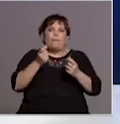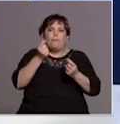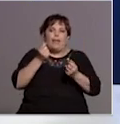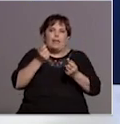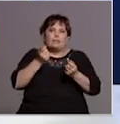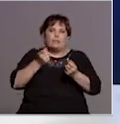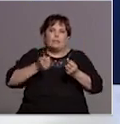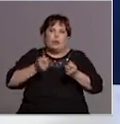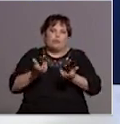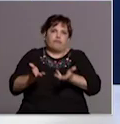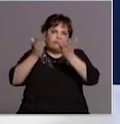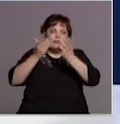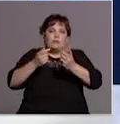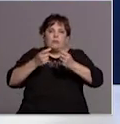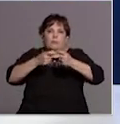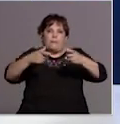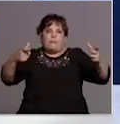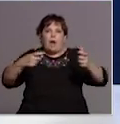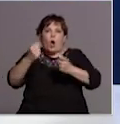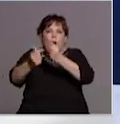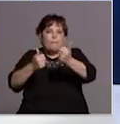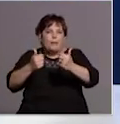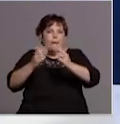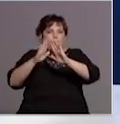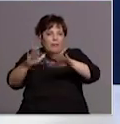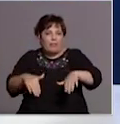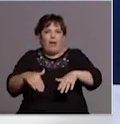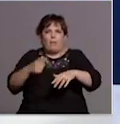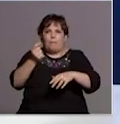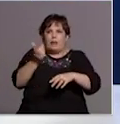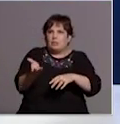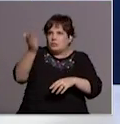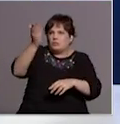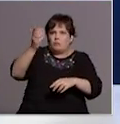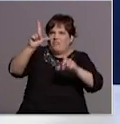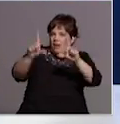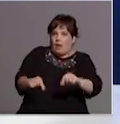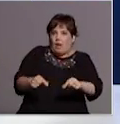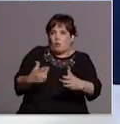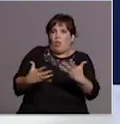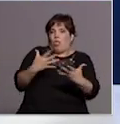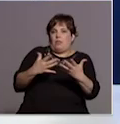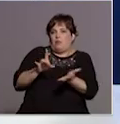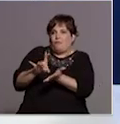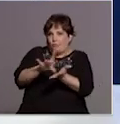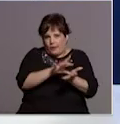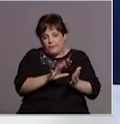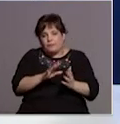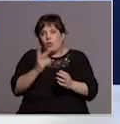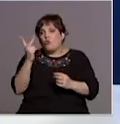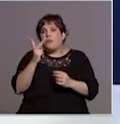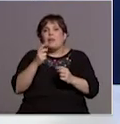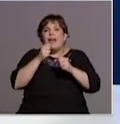extendió luego como un reguero de pólvora por europa y bueno en este momento dos países además anglosajones